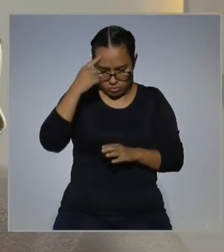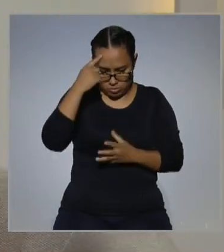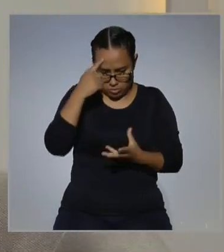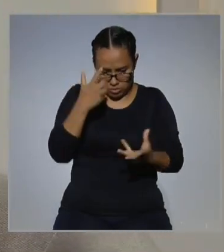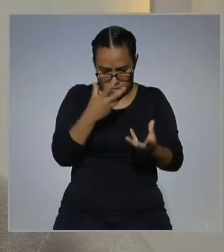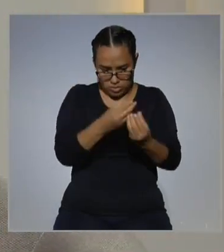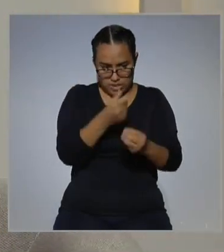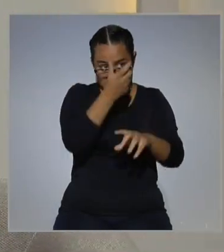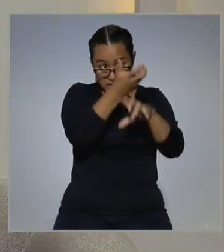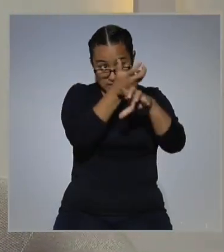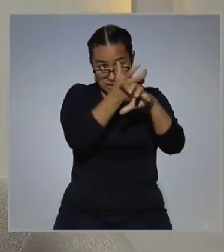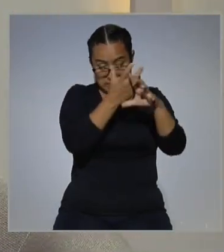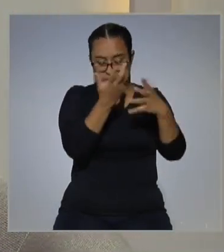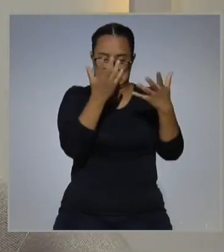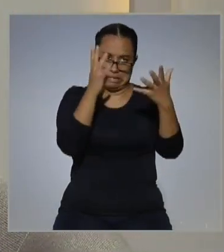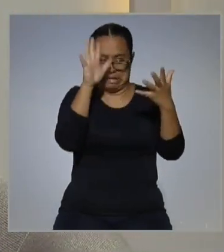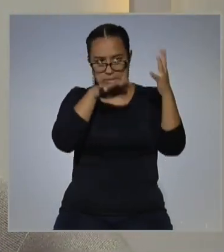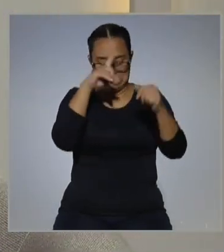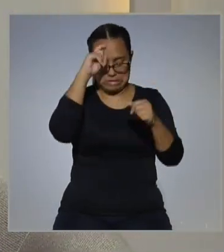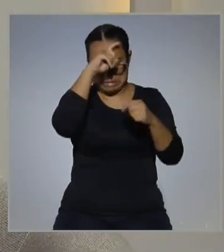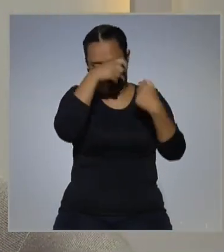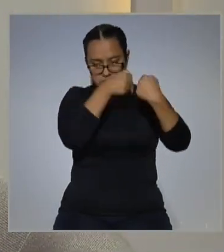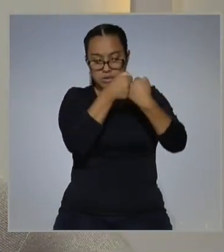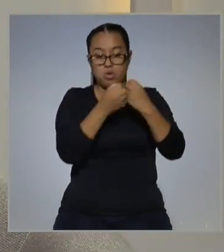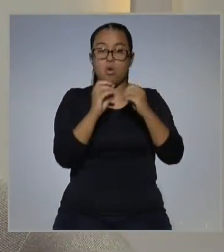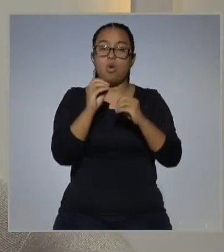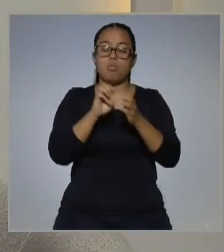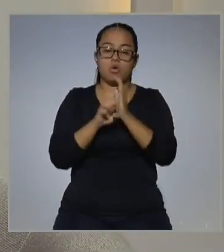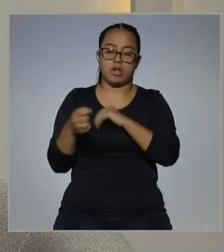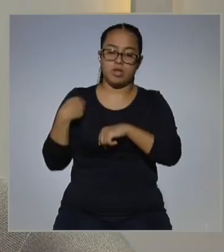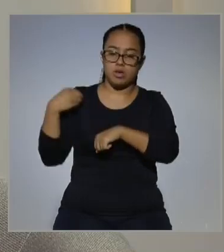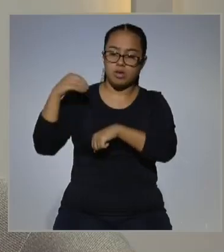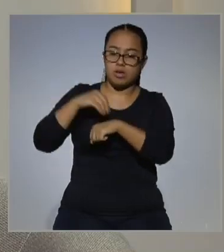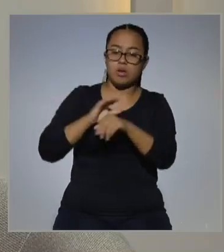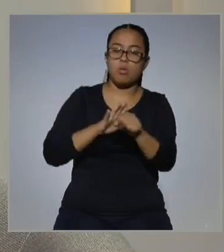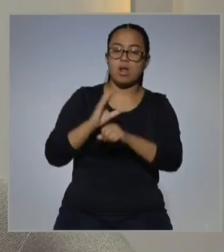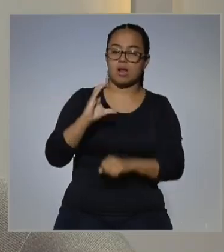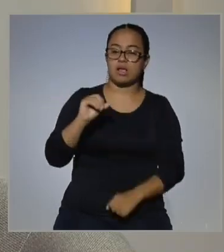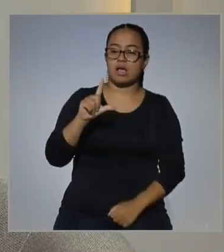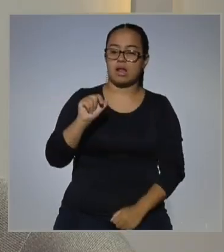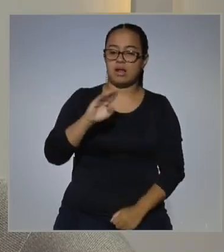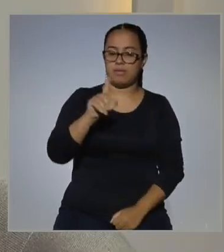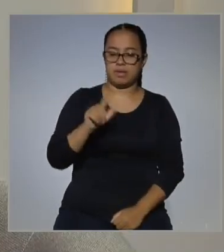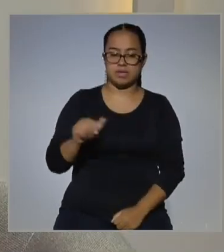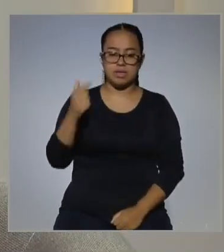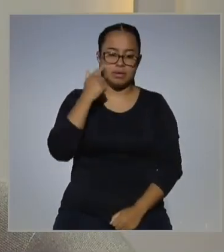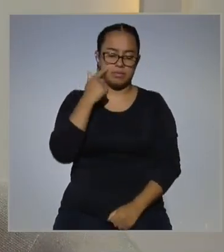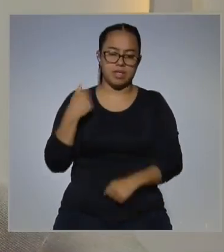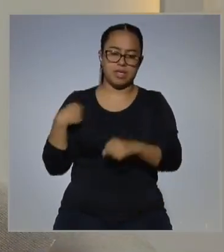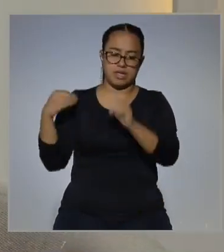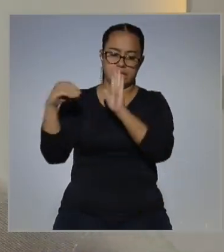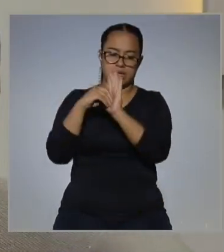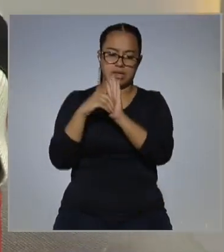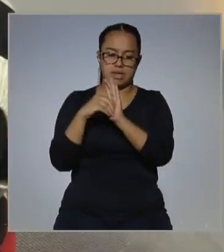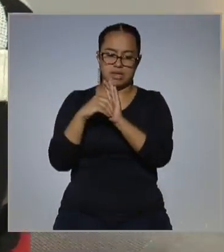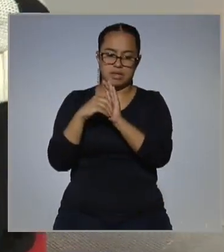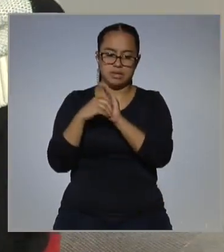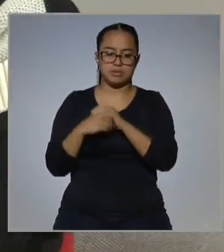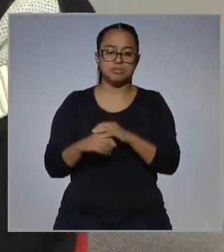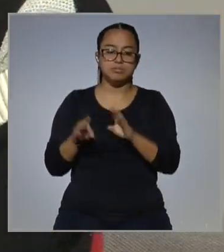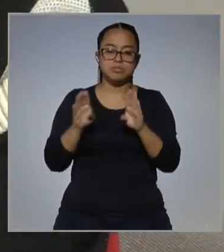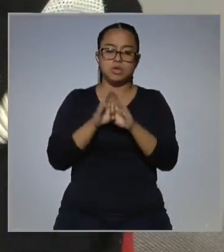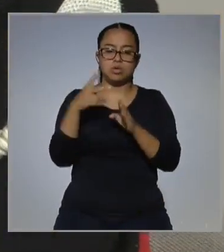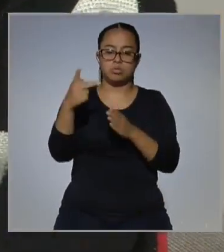cercanía con los Estados Unidos o incorporar algunos elementos como en mi caso las calabazas. Vean, les voy a enseñar. Aquí está el